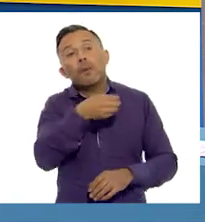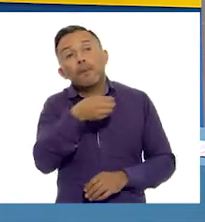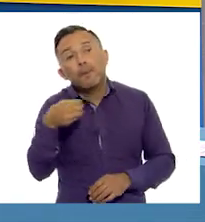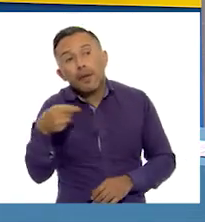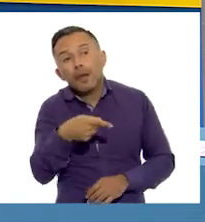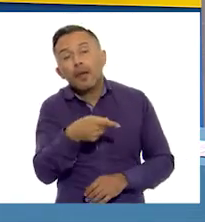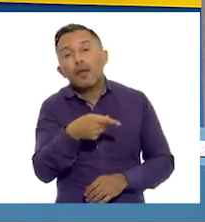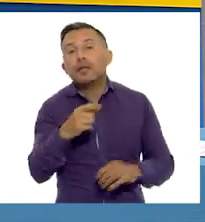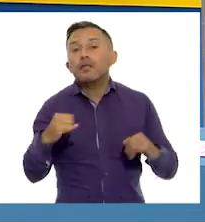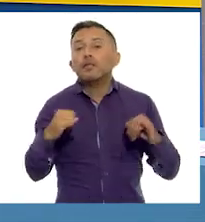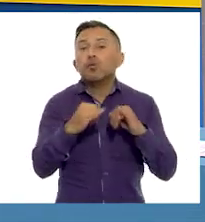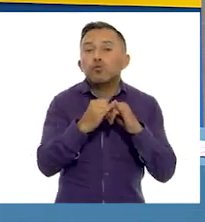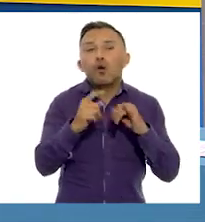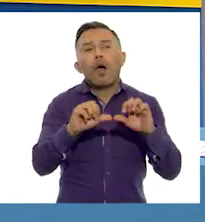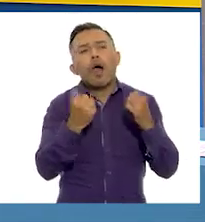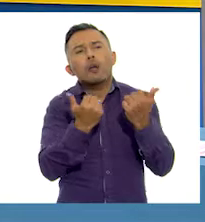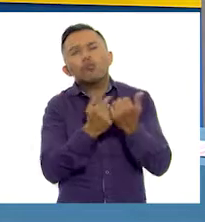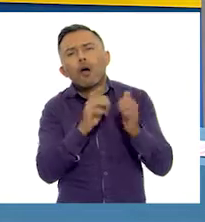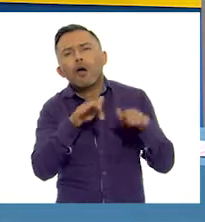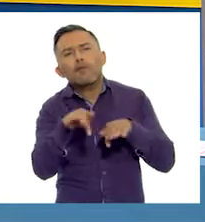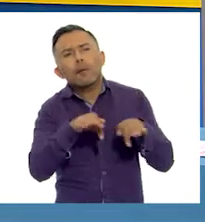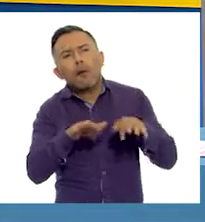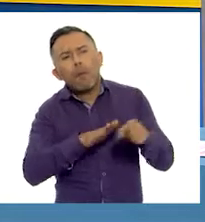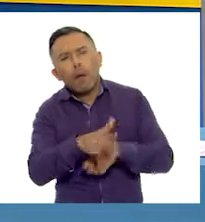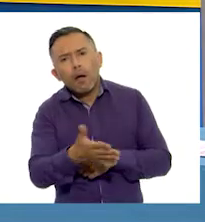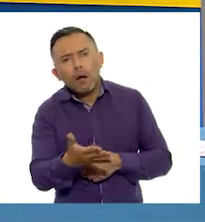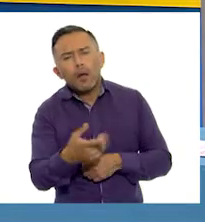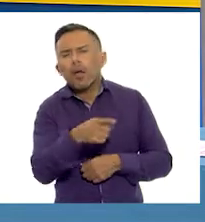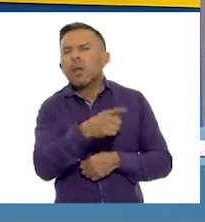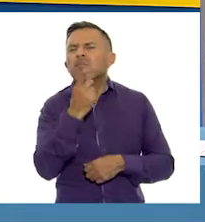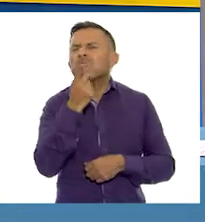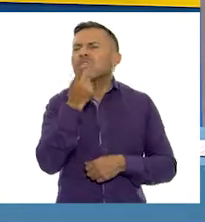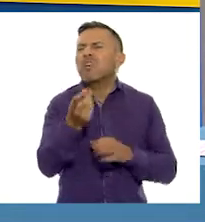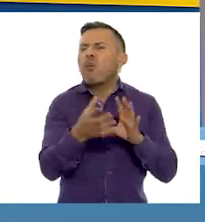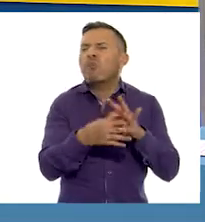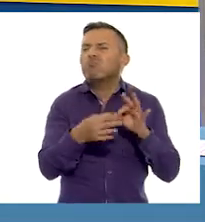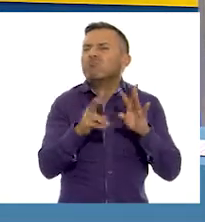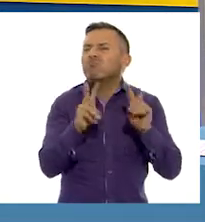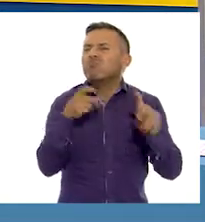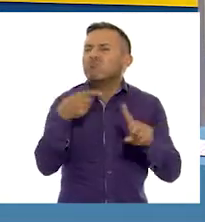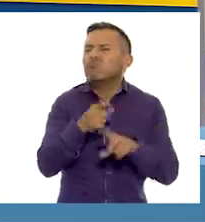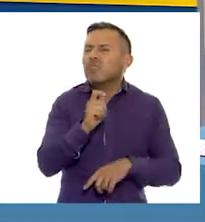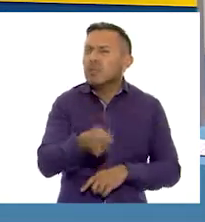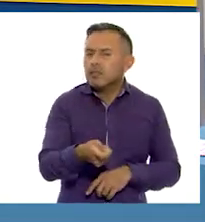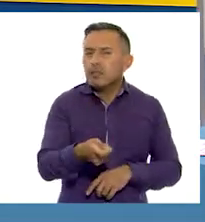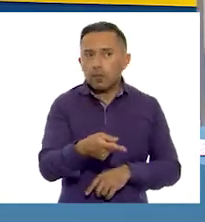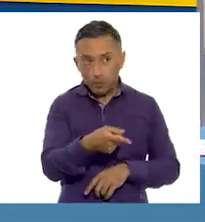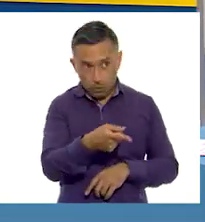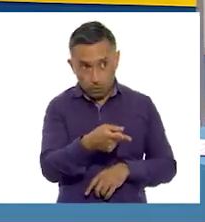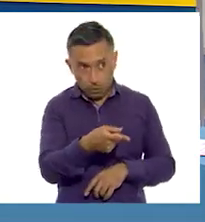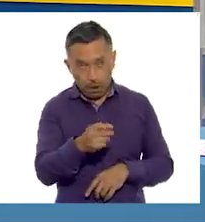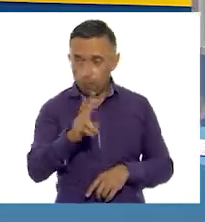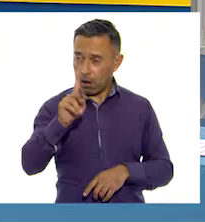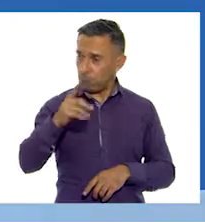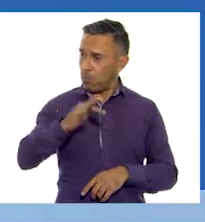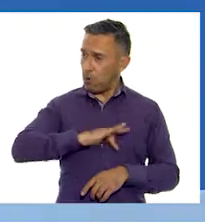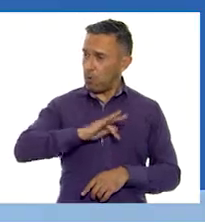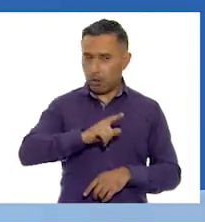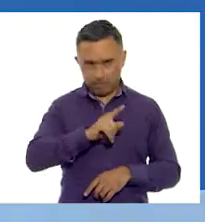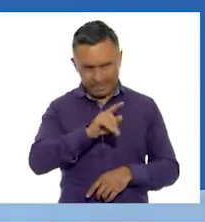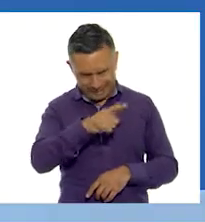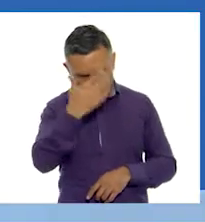especialista. Por lo tanto, explica sus saberes de modo que pueda ser comprendidos por sus lectores. Es